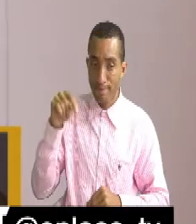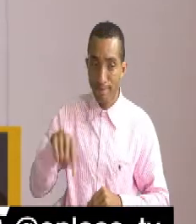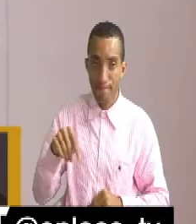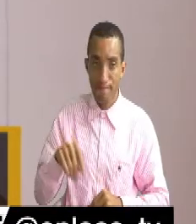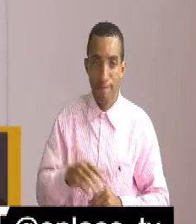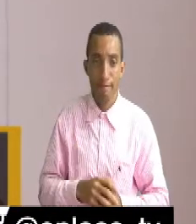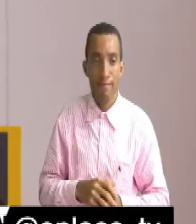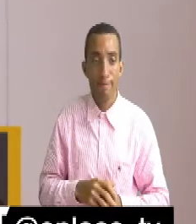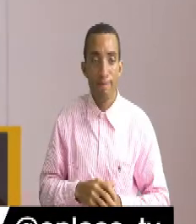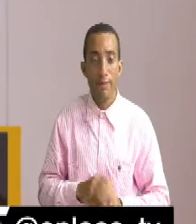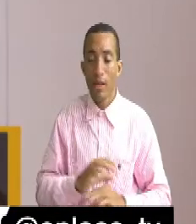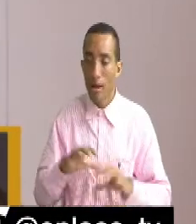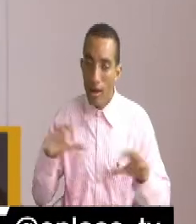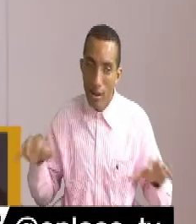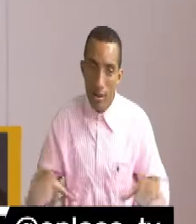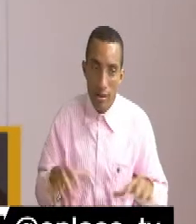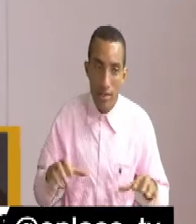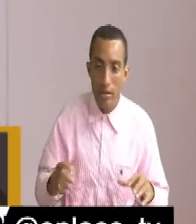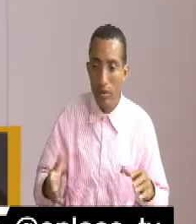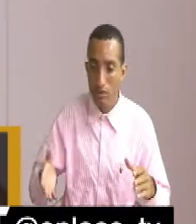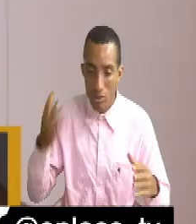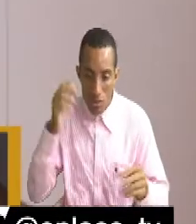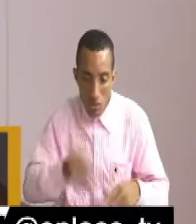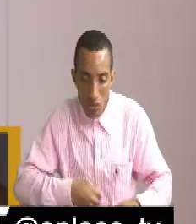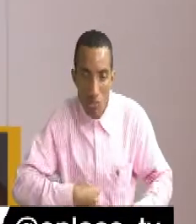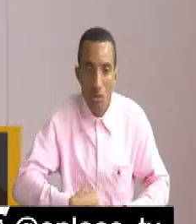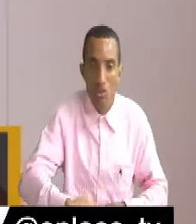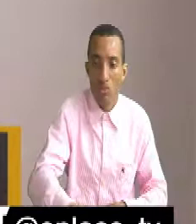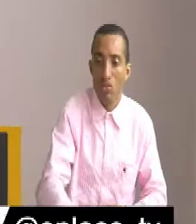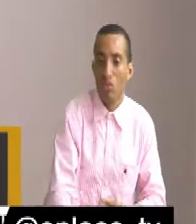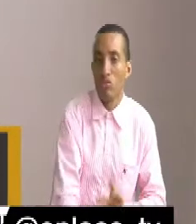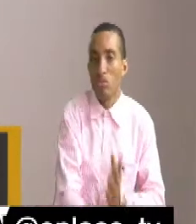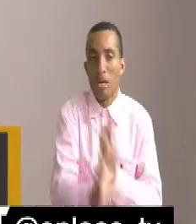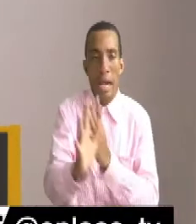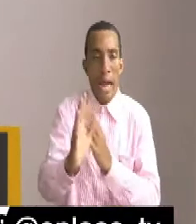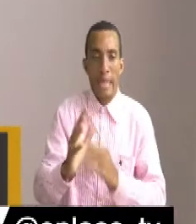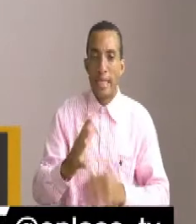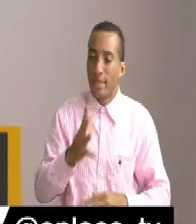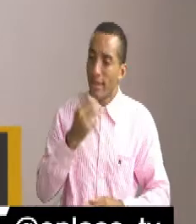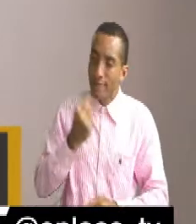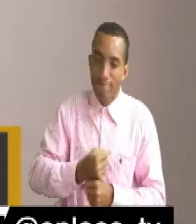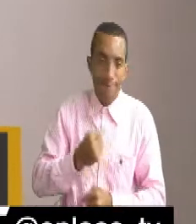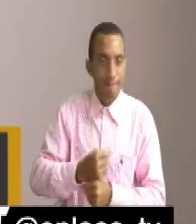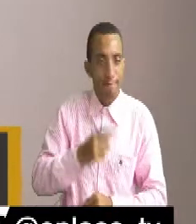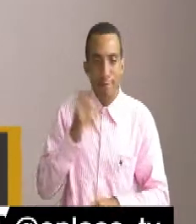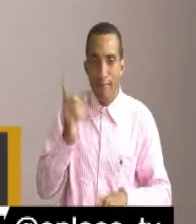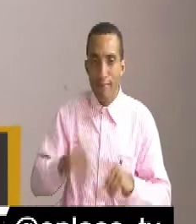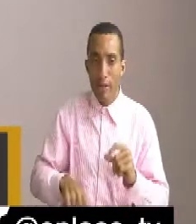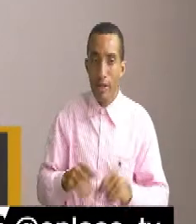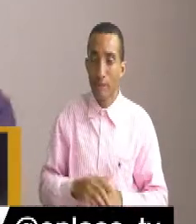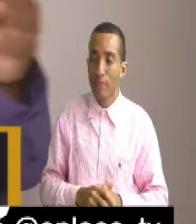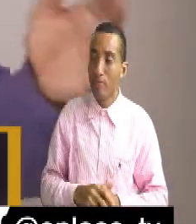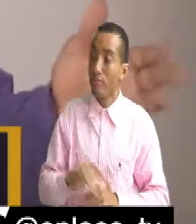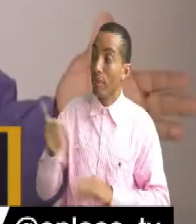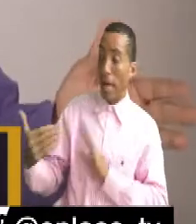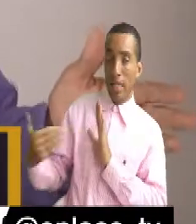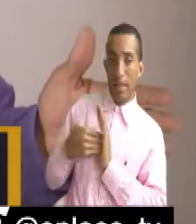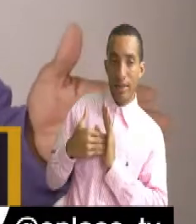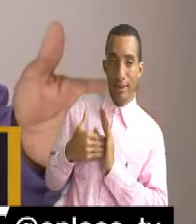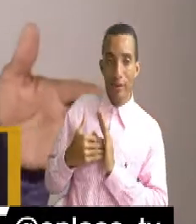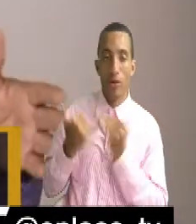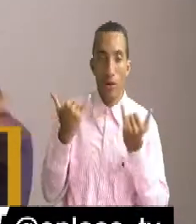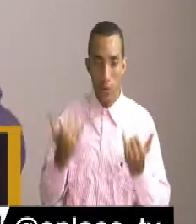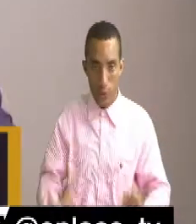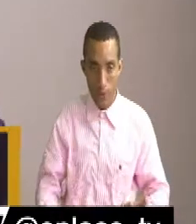crecer la actividad agrícola de nuestros campesinos en el territorio. Esta es pues la situación que viven los alcaldes del sur de Bolívar que sesionan hoy en